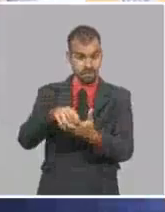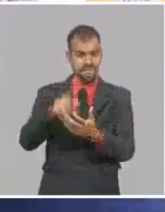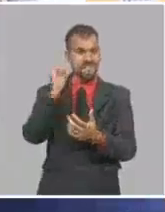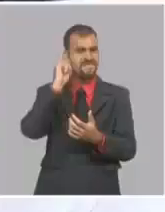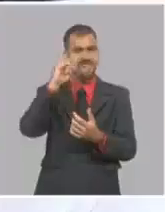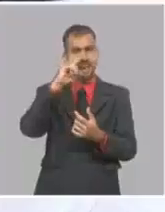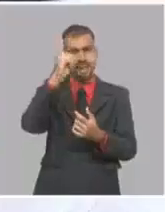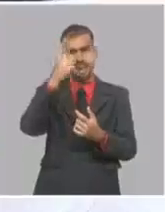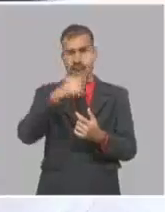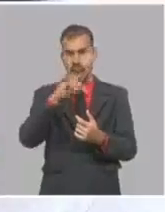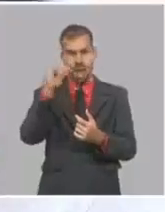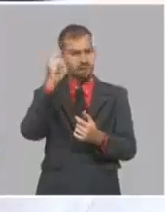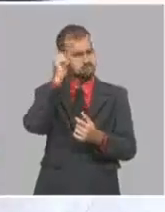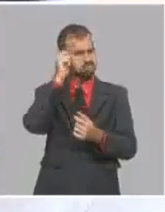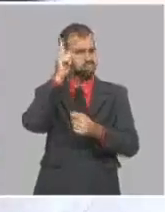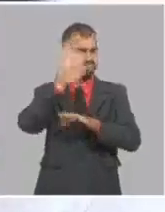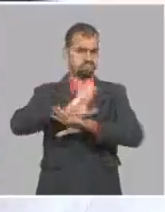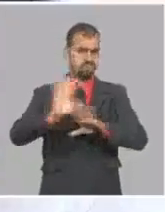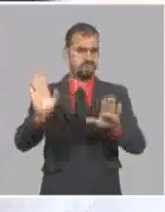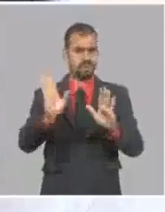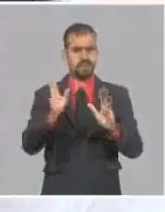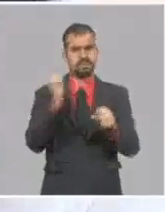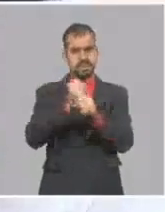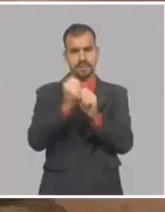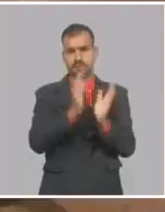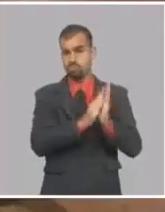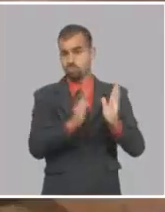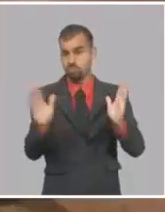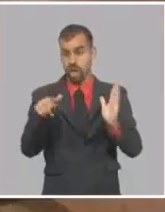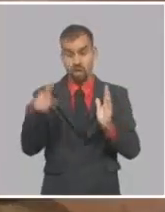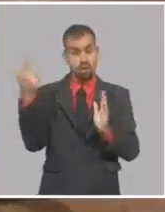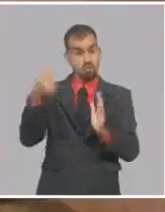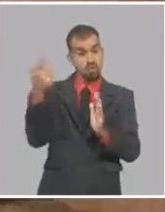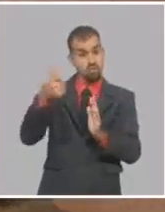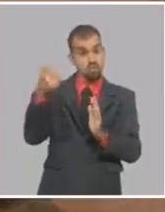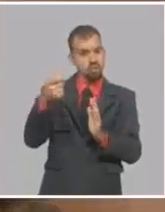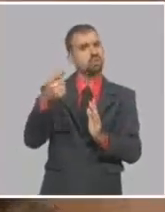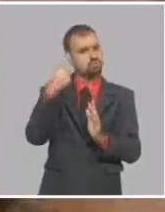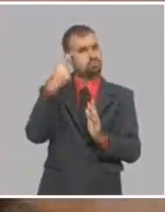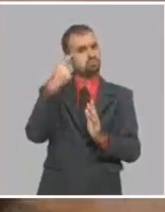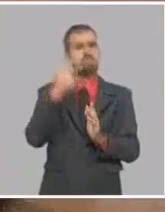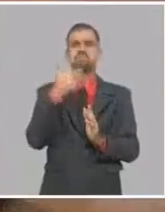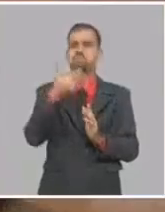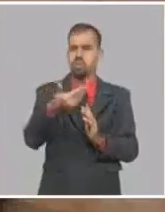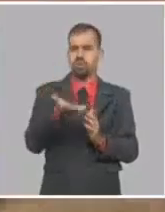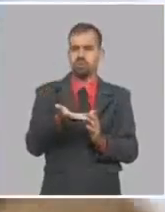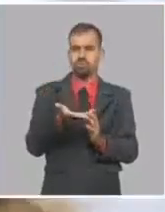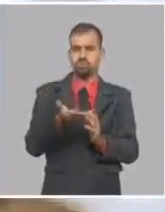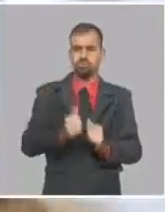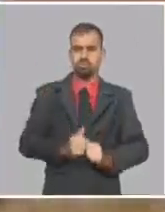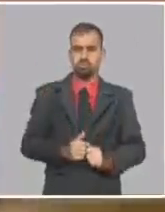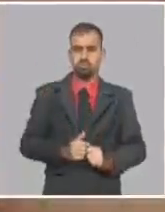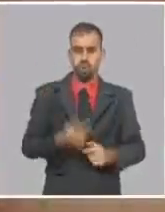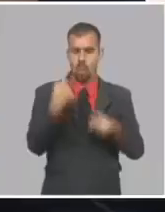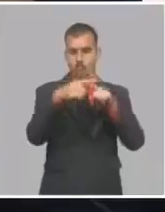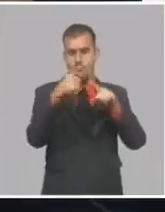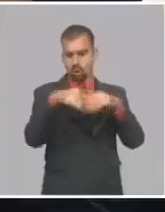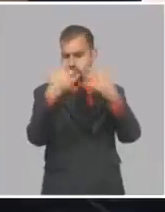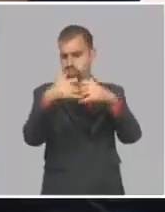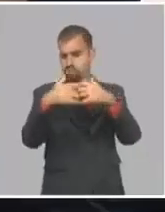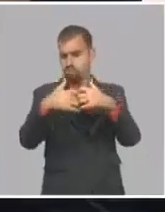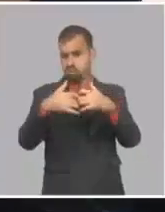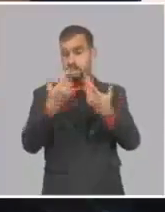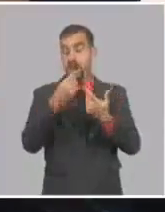con larga experiencia en este campo, consiste en ser un fármaco innovador sin precedentes entre todos los desarrollados